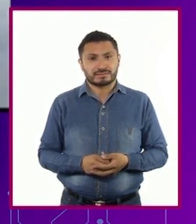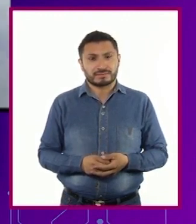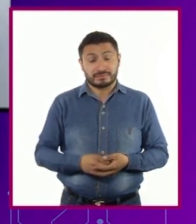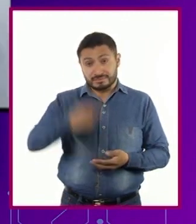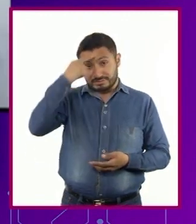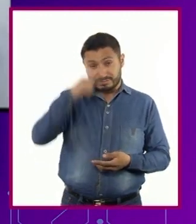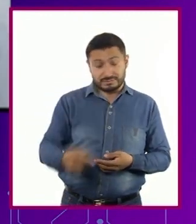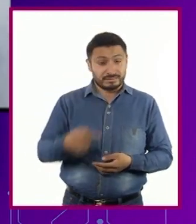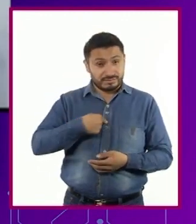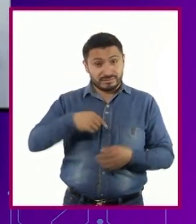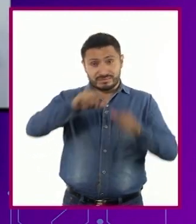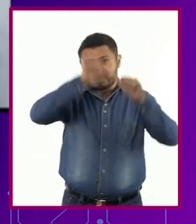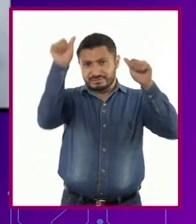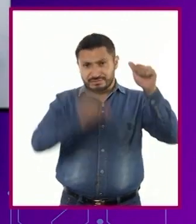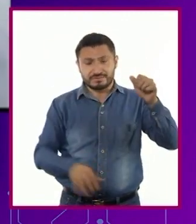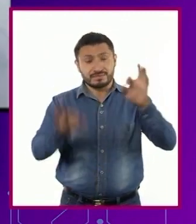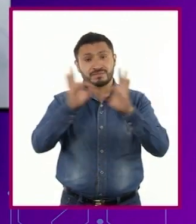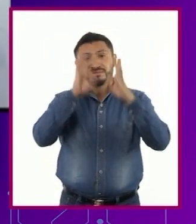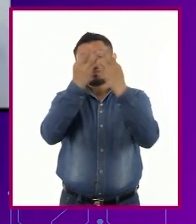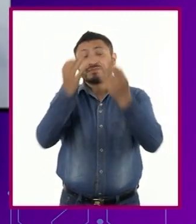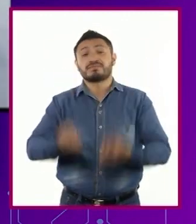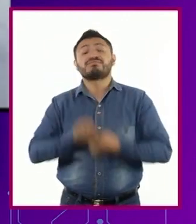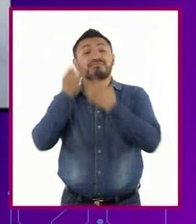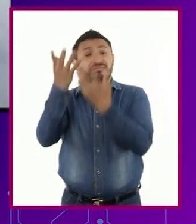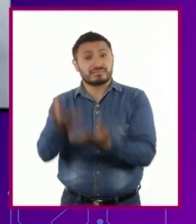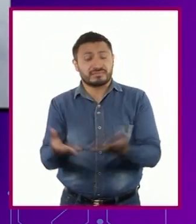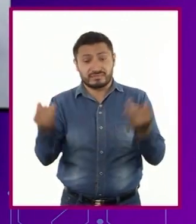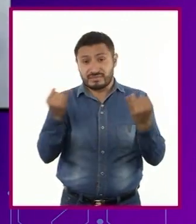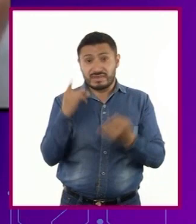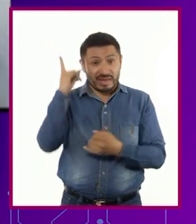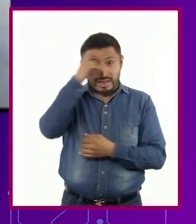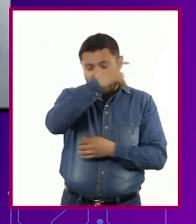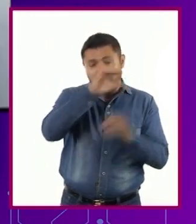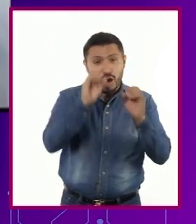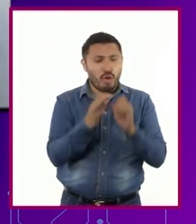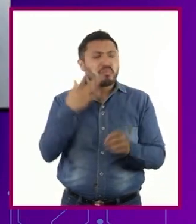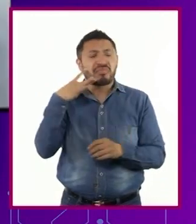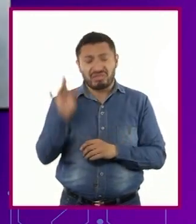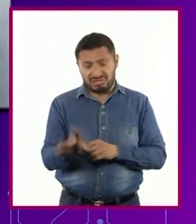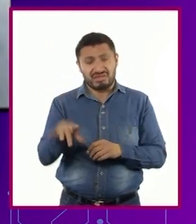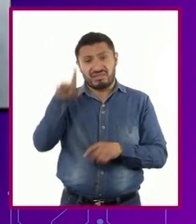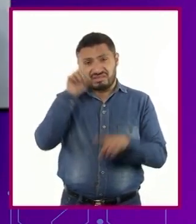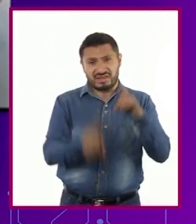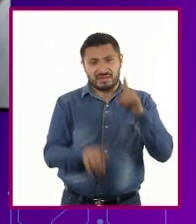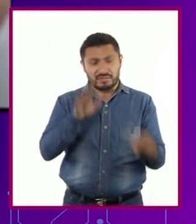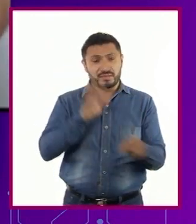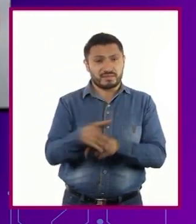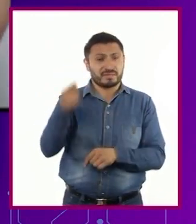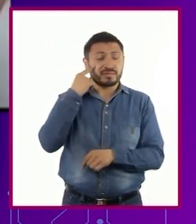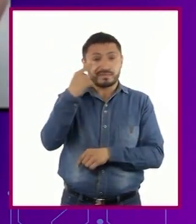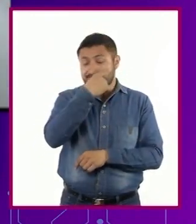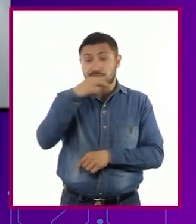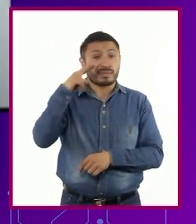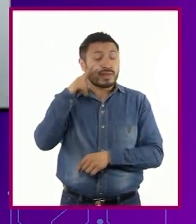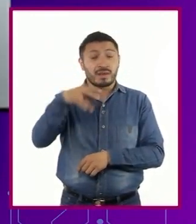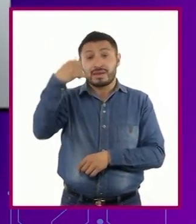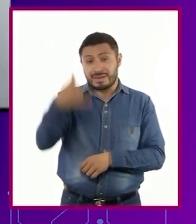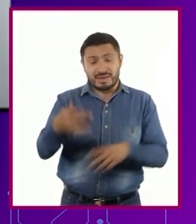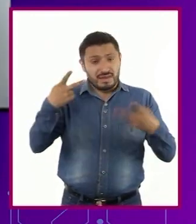Para mí, el arte es una manera de expresarse, tanto compleja como sencilla, dependiendo los ojos que lo vean y el juez que lo